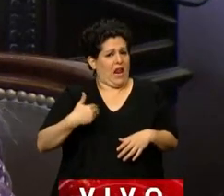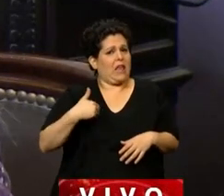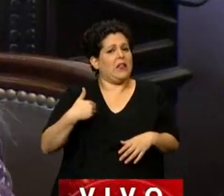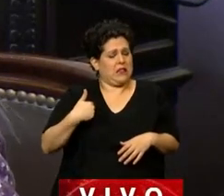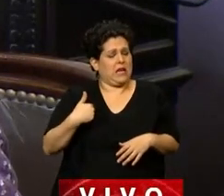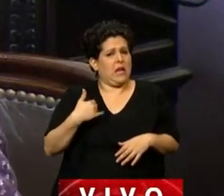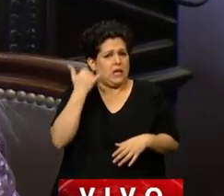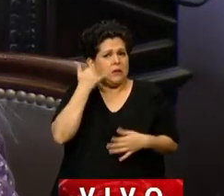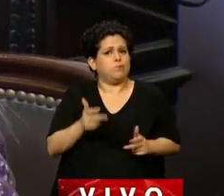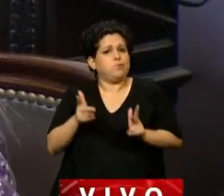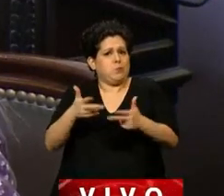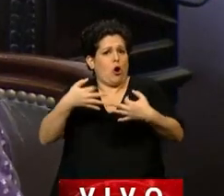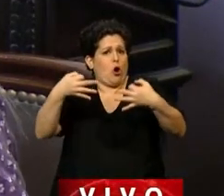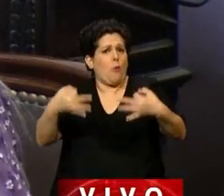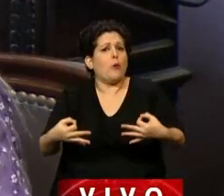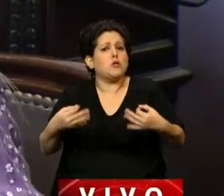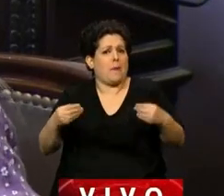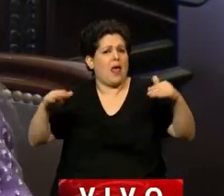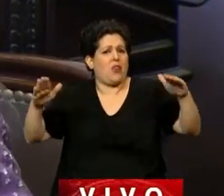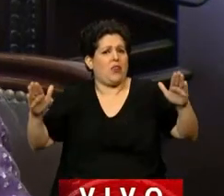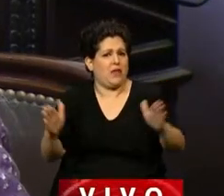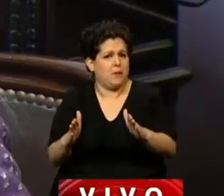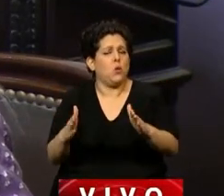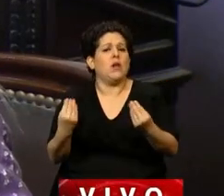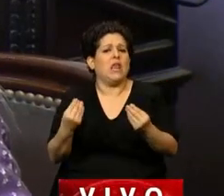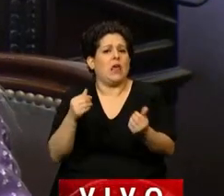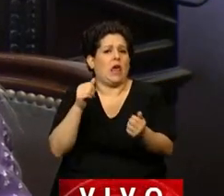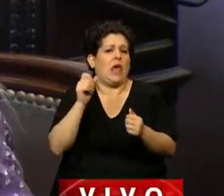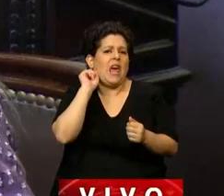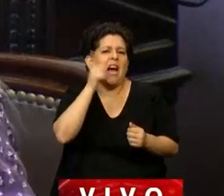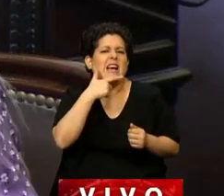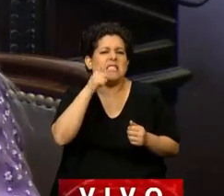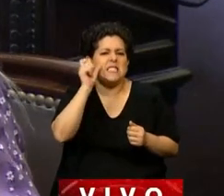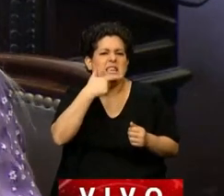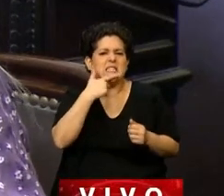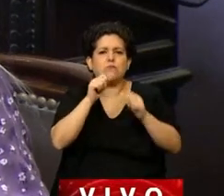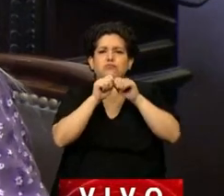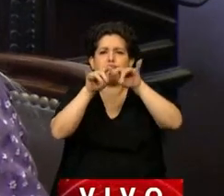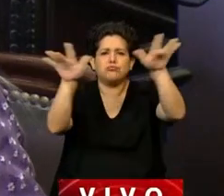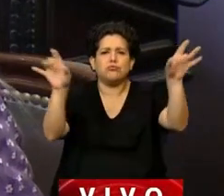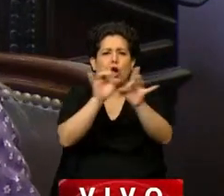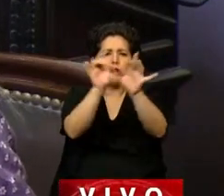a futuro para disminuir sin ninguna duda la emisión de gases y los costos